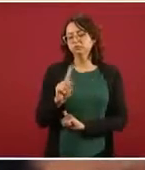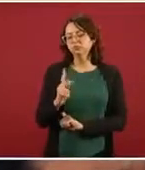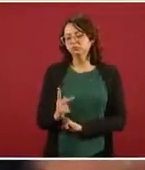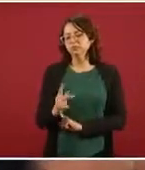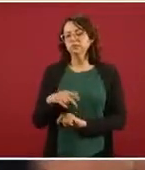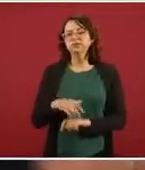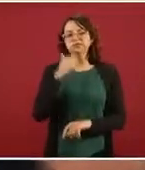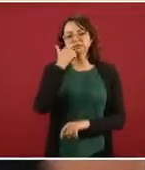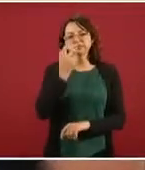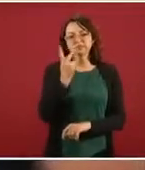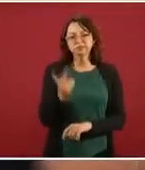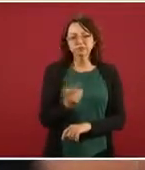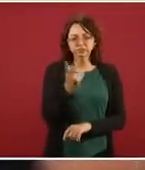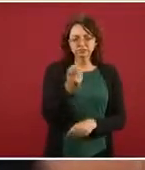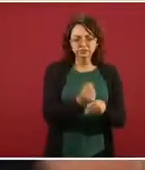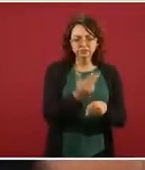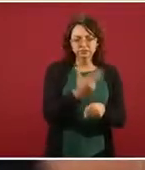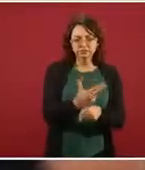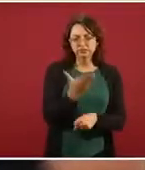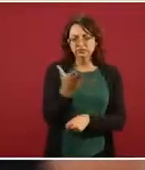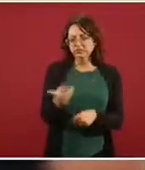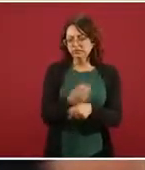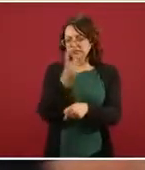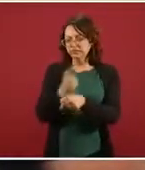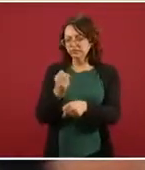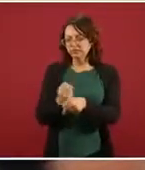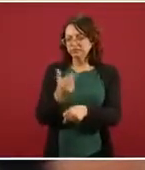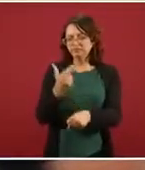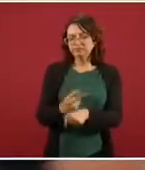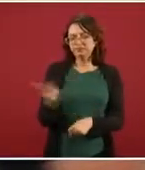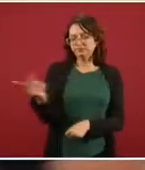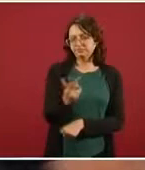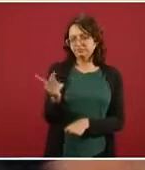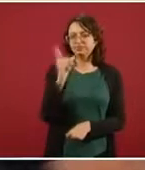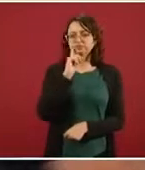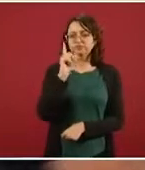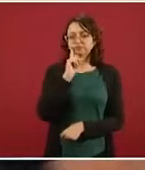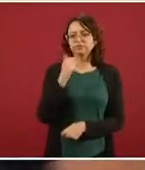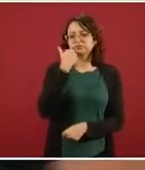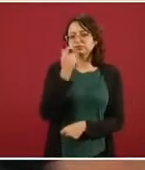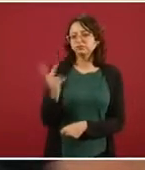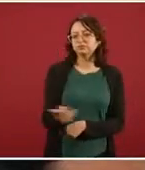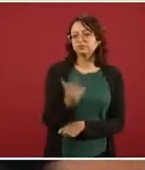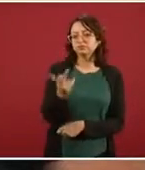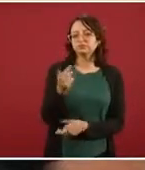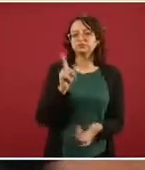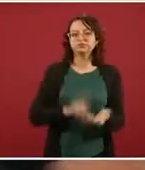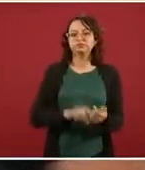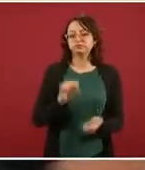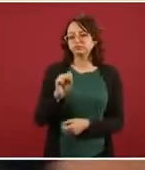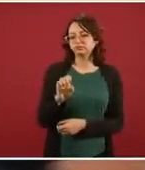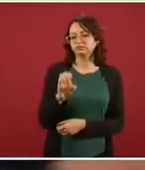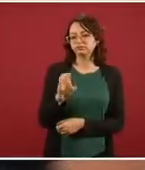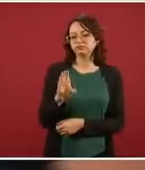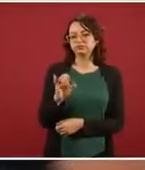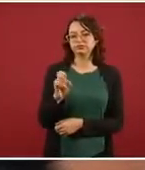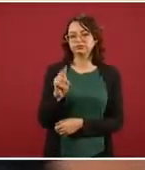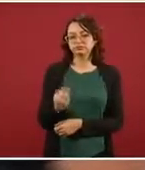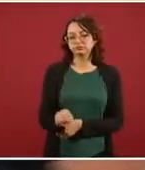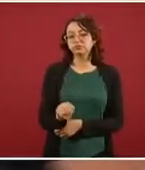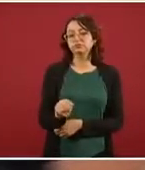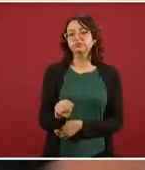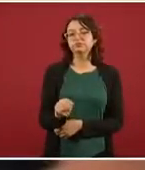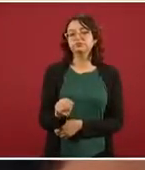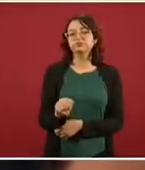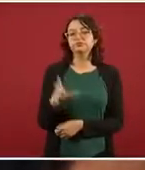la secretaria y a la subsecretaria si la Secretaría del Bienestar tiene